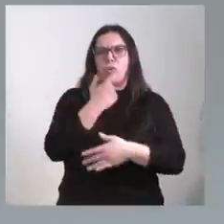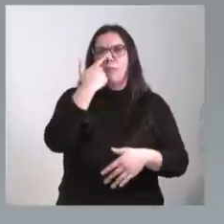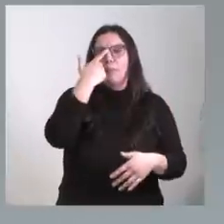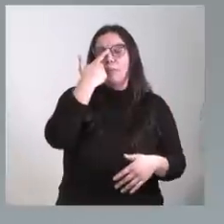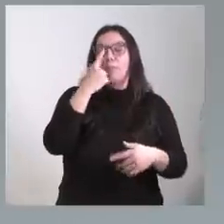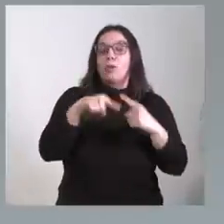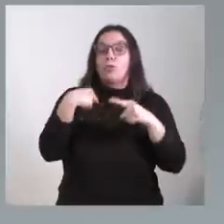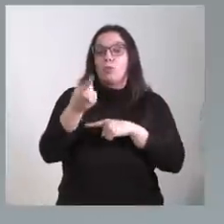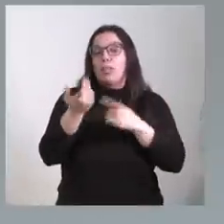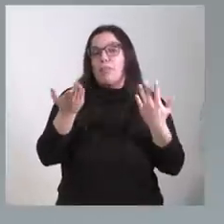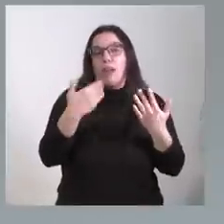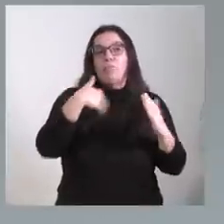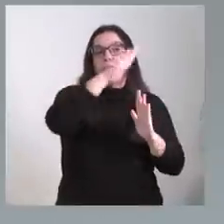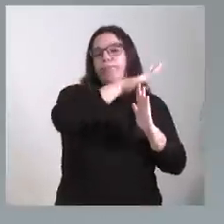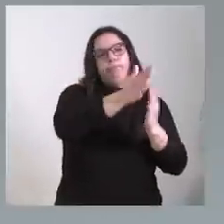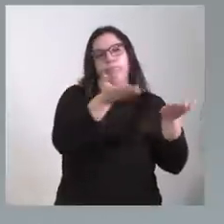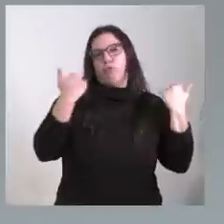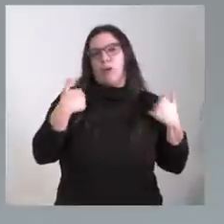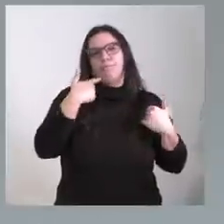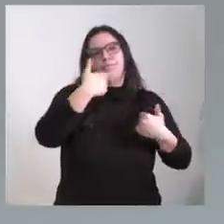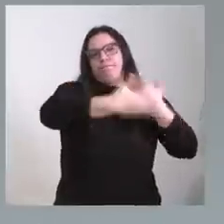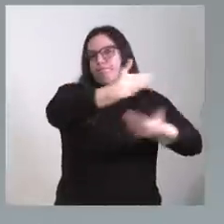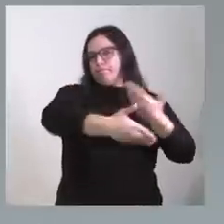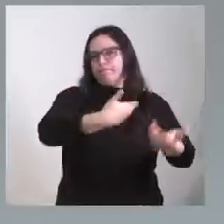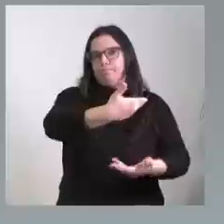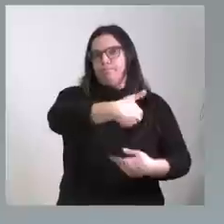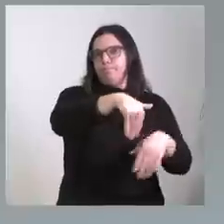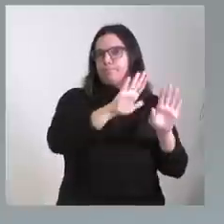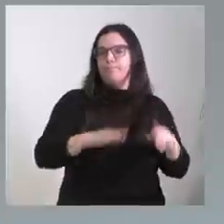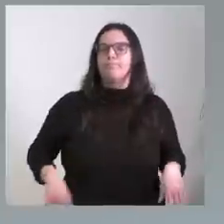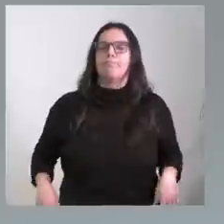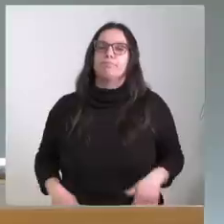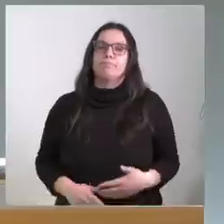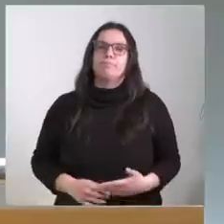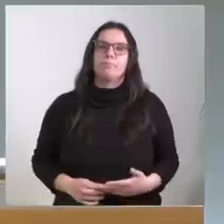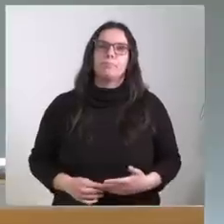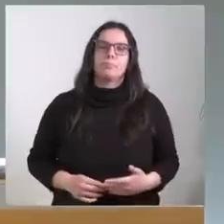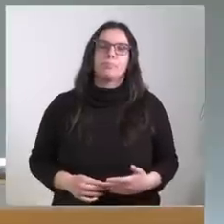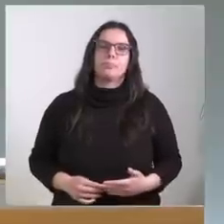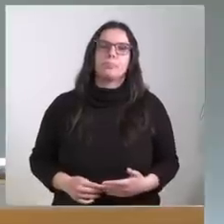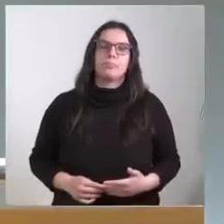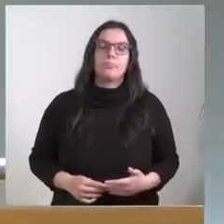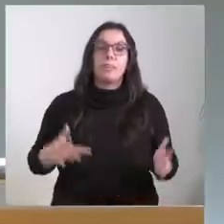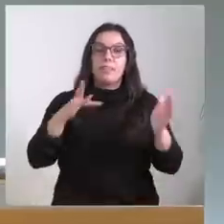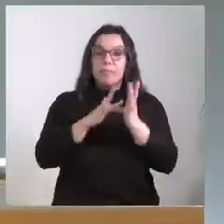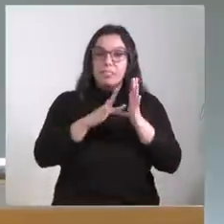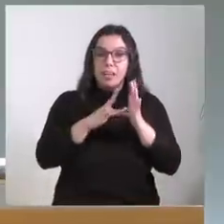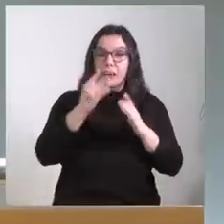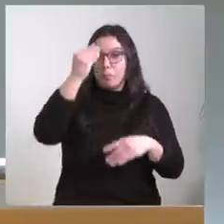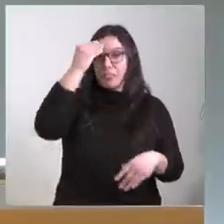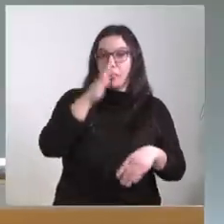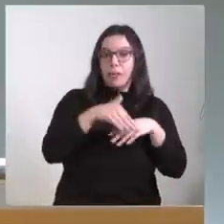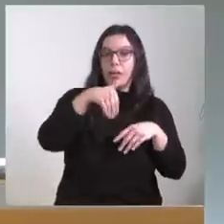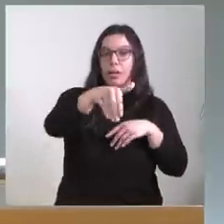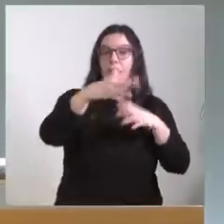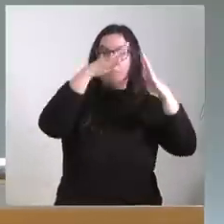del mismo pues se suspende esa paralización cautelar que se autoriza en su momento hay fecha prevista para la para